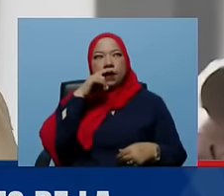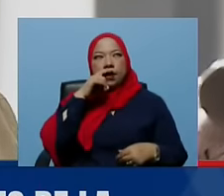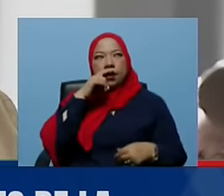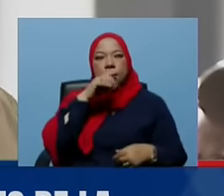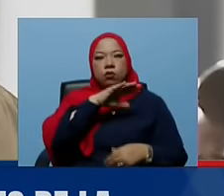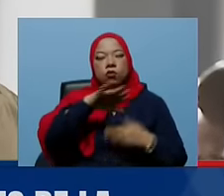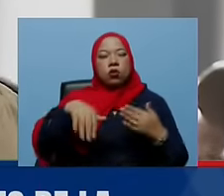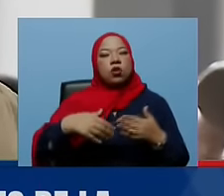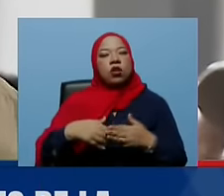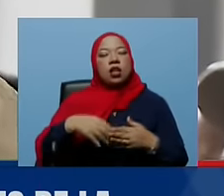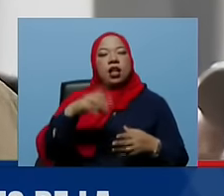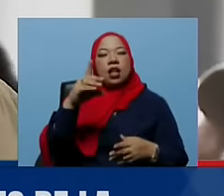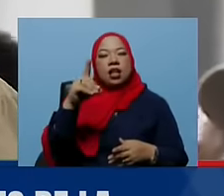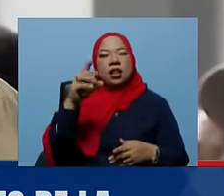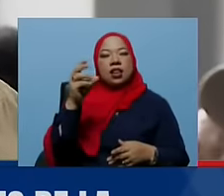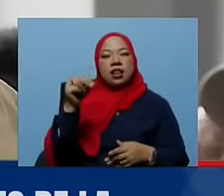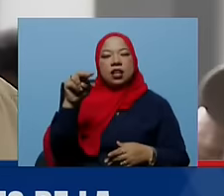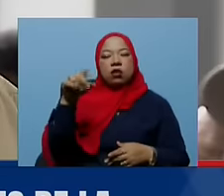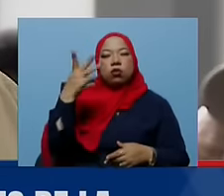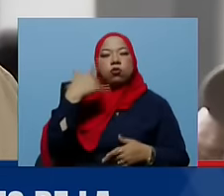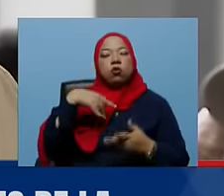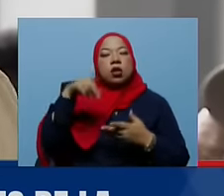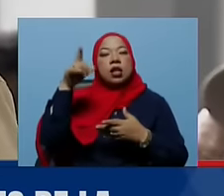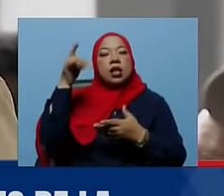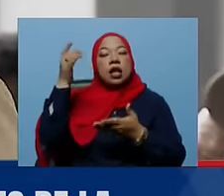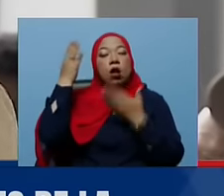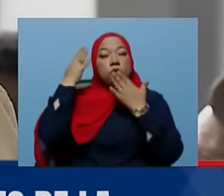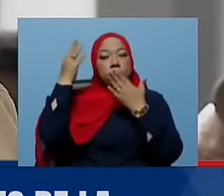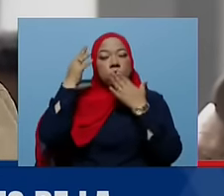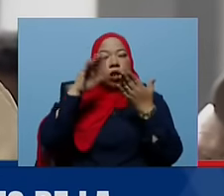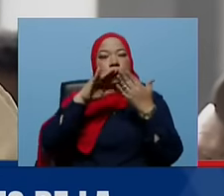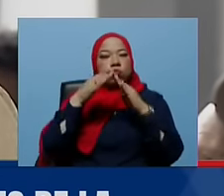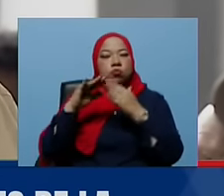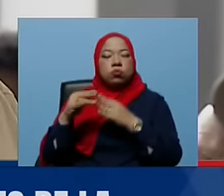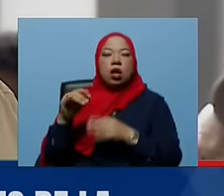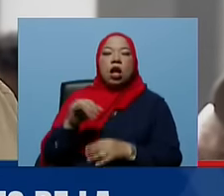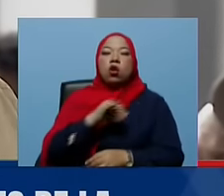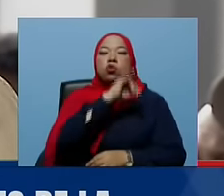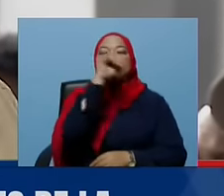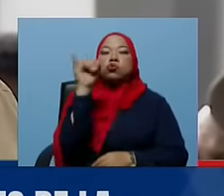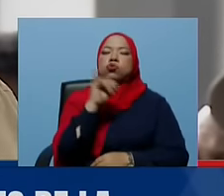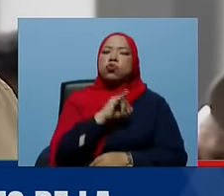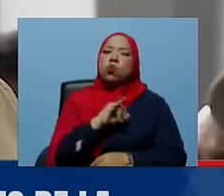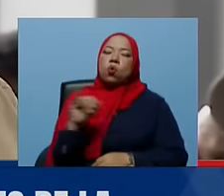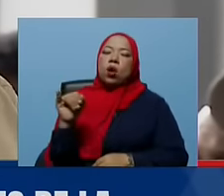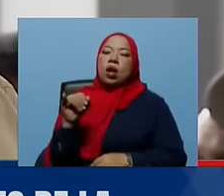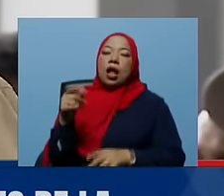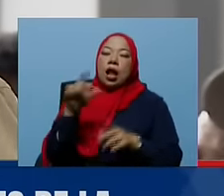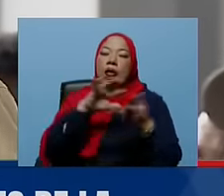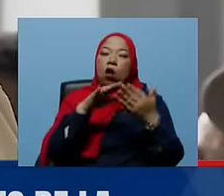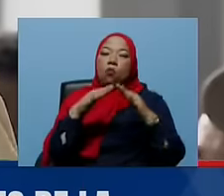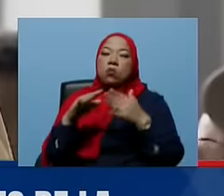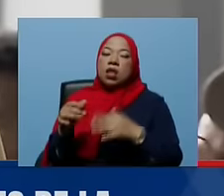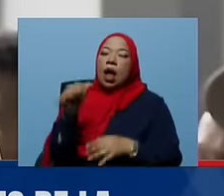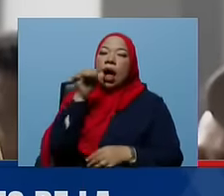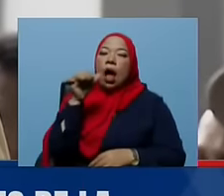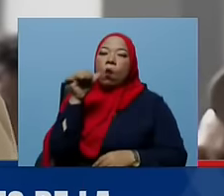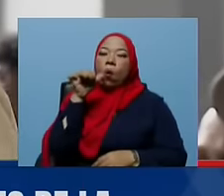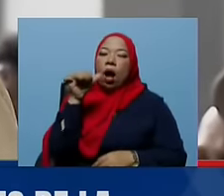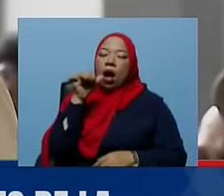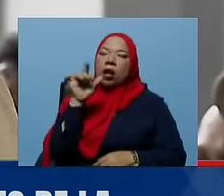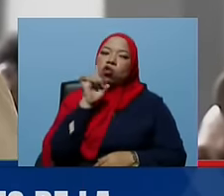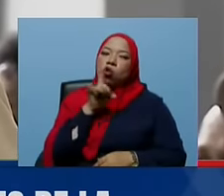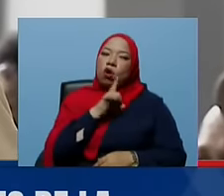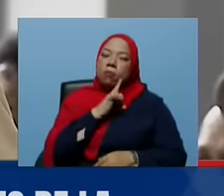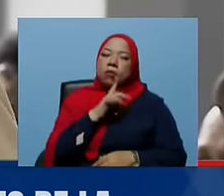Dani Olegario Ortega, soy de la etnia Ñu, nací en Santa Rosa de Agua, soy del agua, hijo de la luna. Gusto,